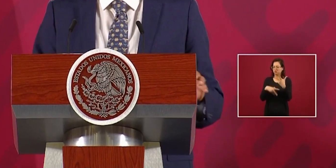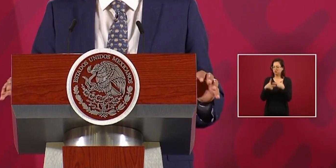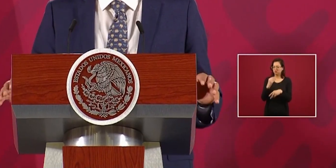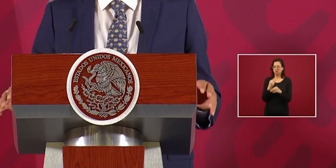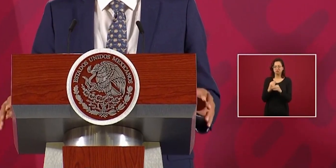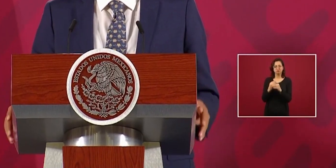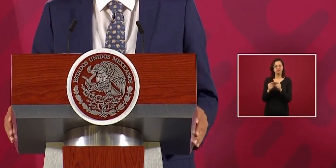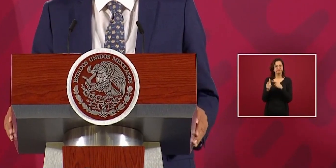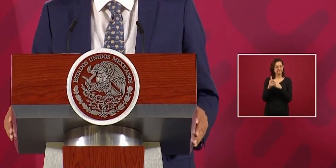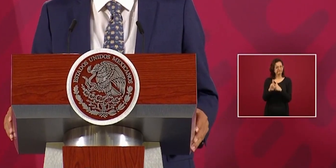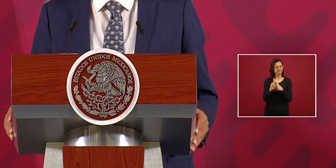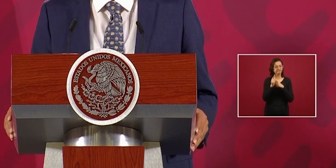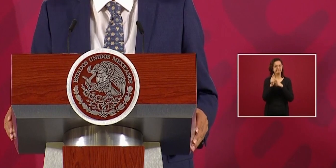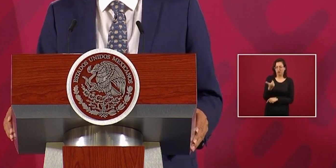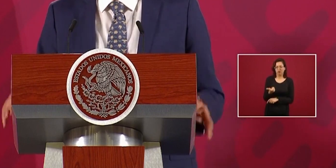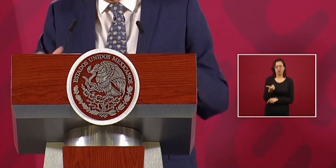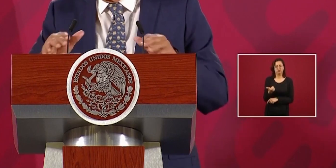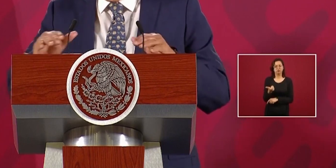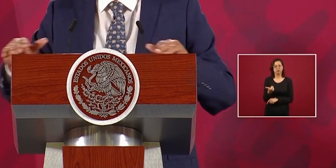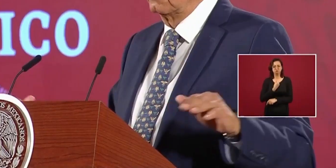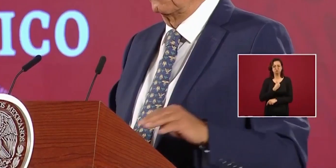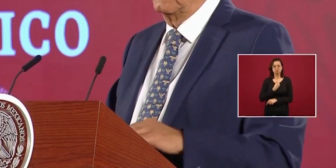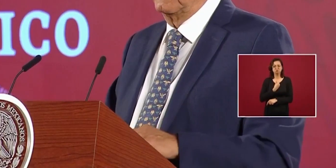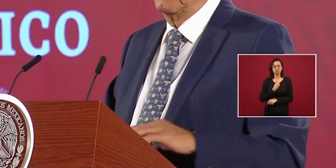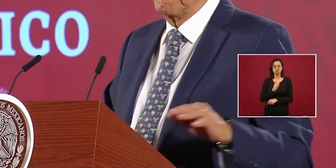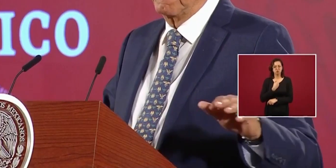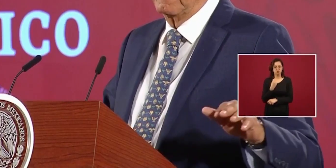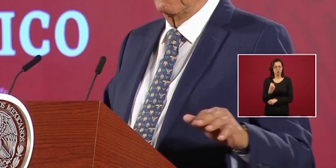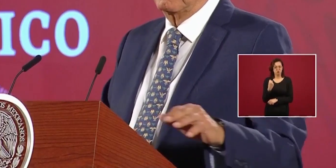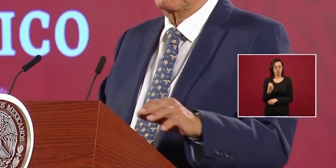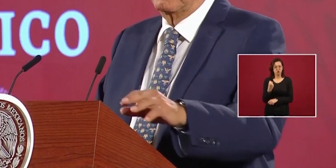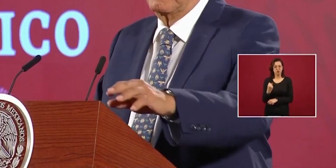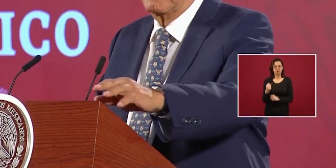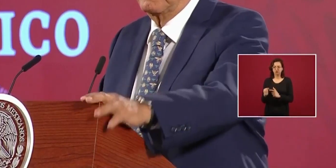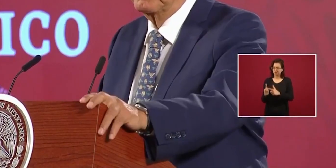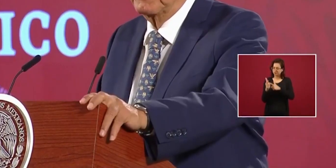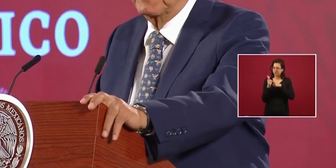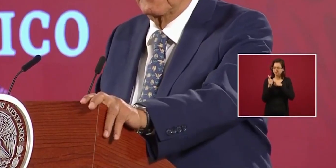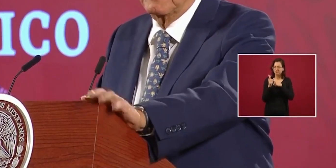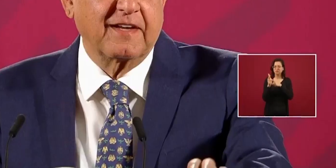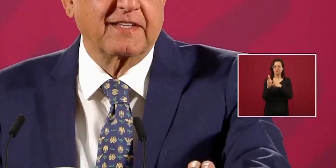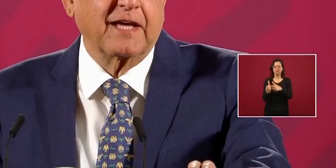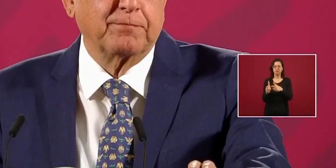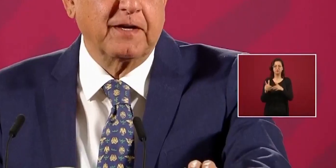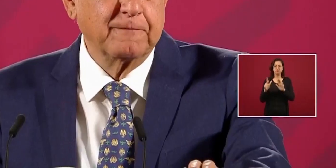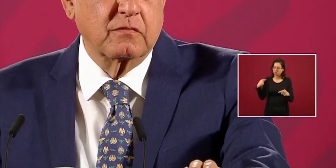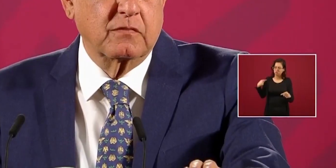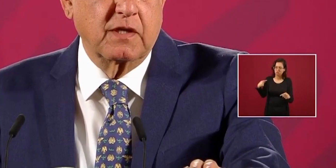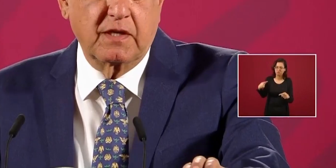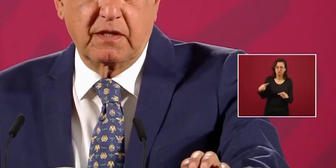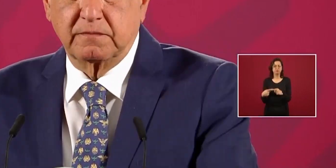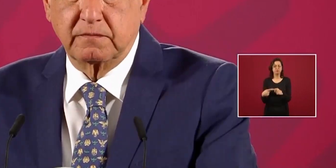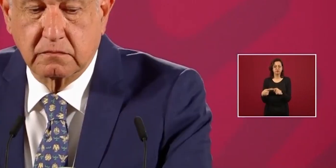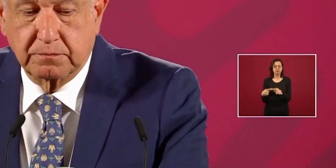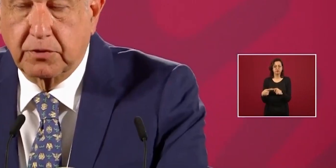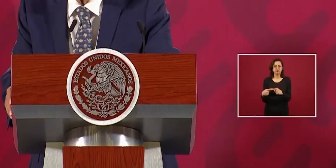todo el peso, aguantó esta primera etapa